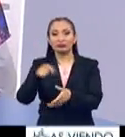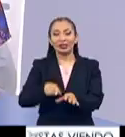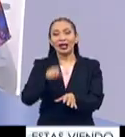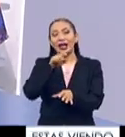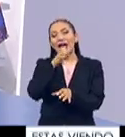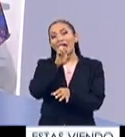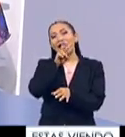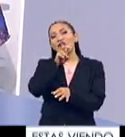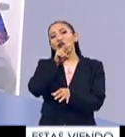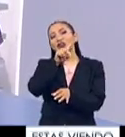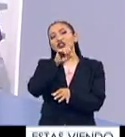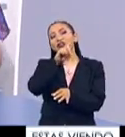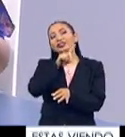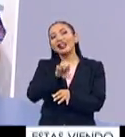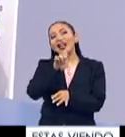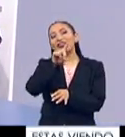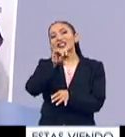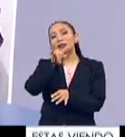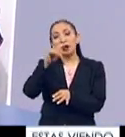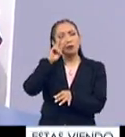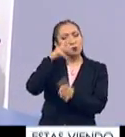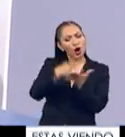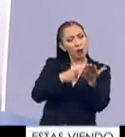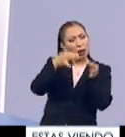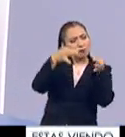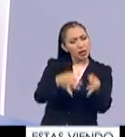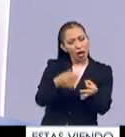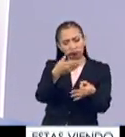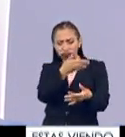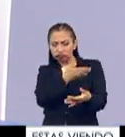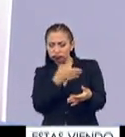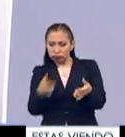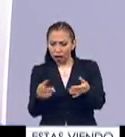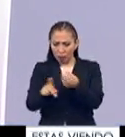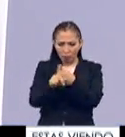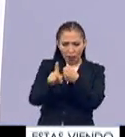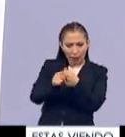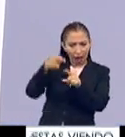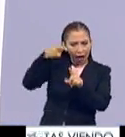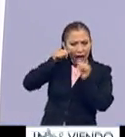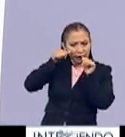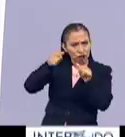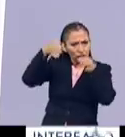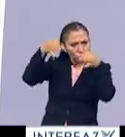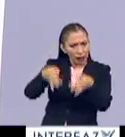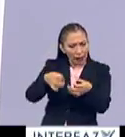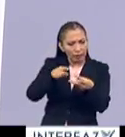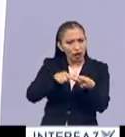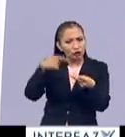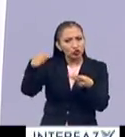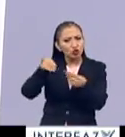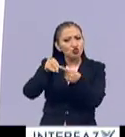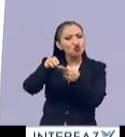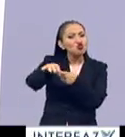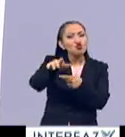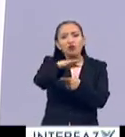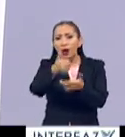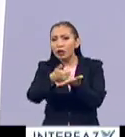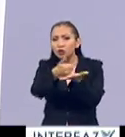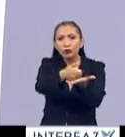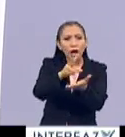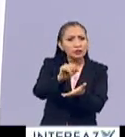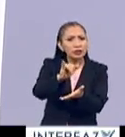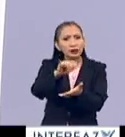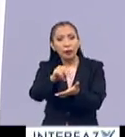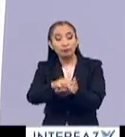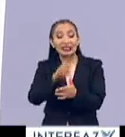desempeño, puedes ver qué tal está diseñado un programa, qué tal está atendiendo la problemática o su impacto final. Y, por